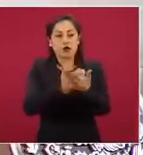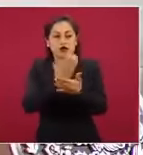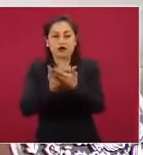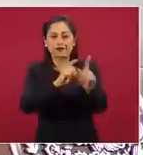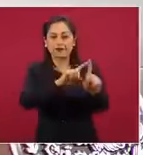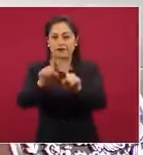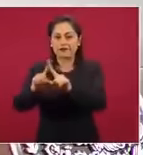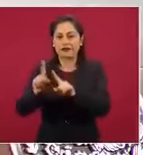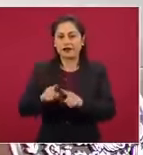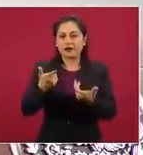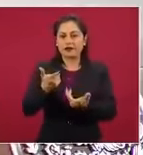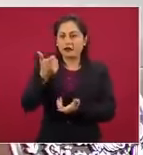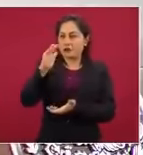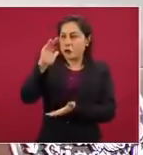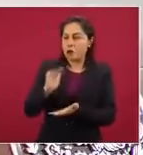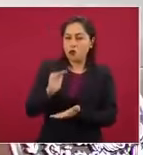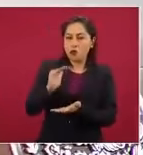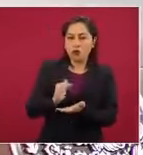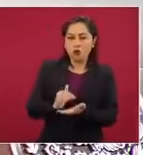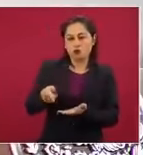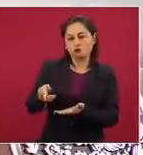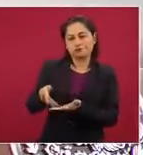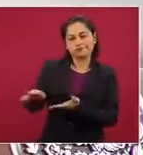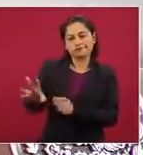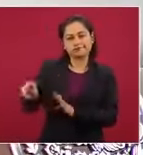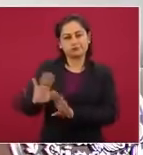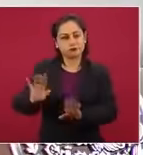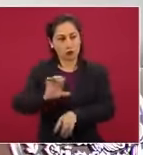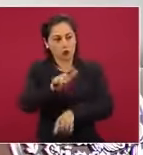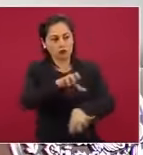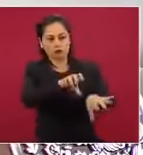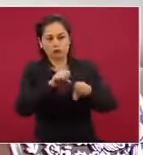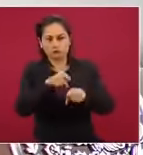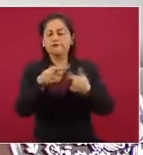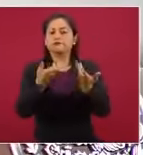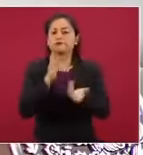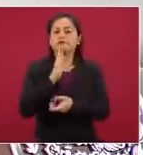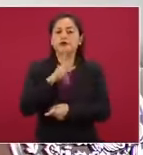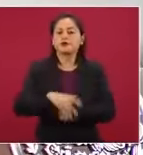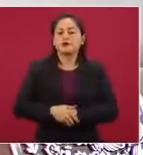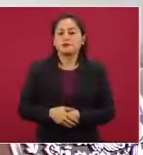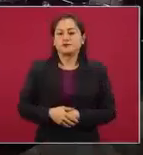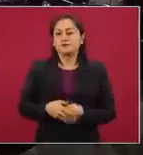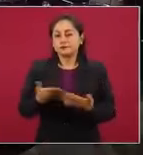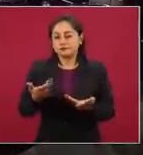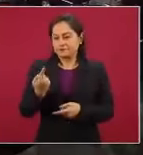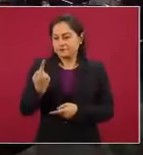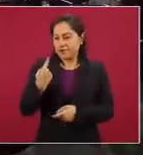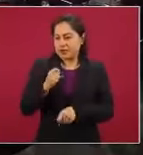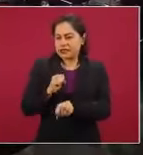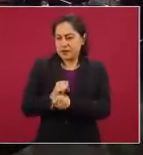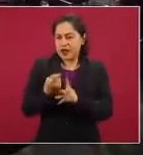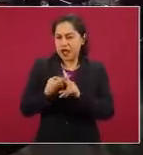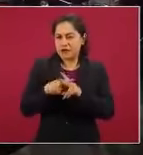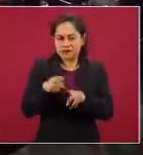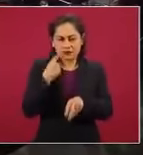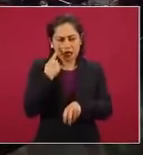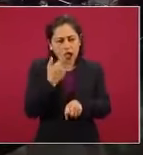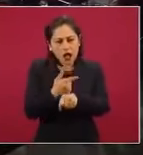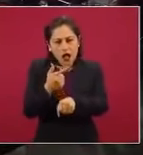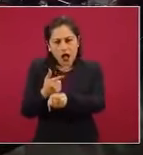casi 2,000, 3,000 millones de pesos. Y ahorita eso fue hace como una semana. Pero ahorita estamos trabajando también